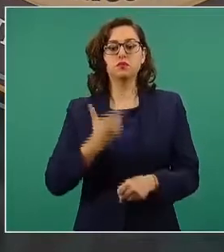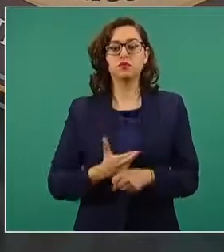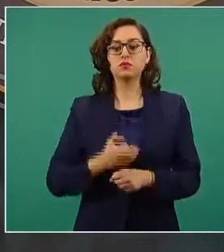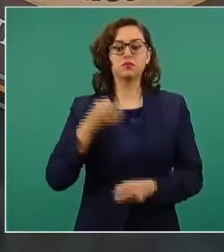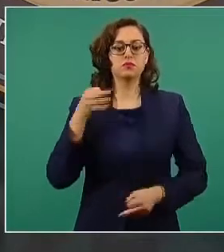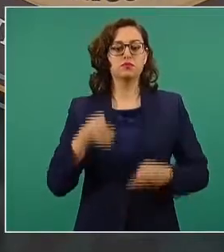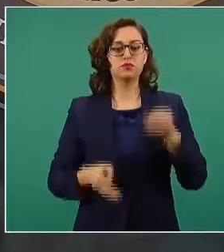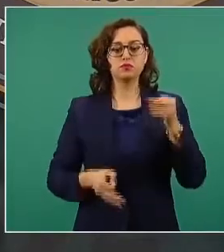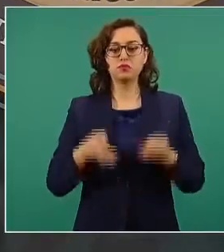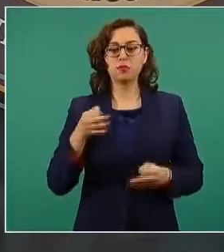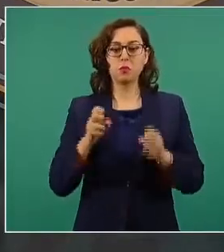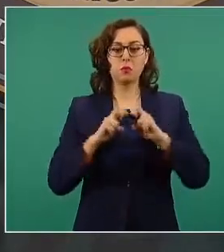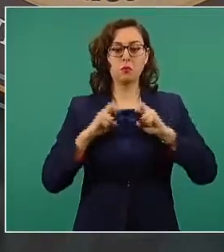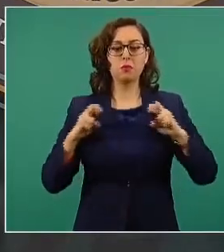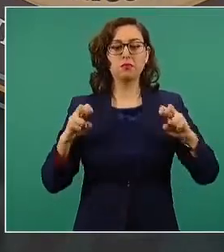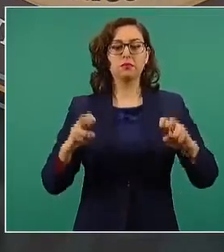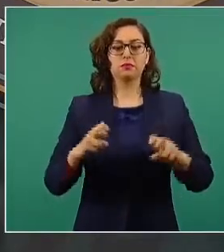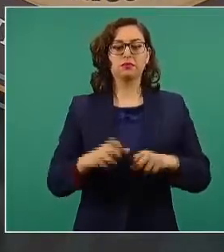ministros,